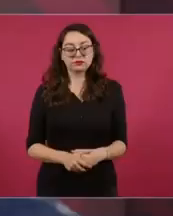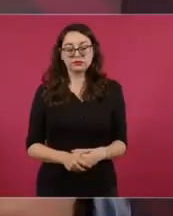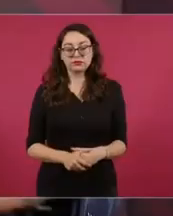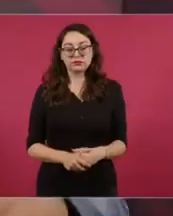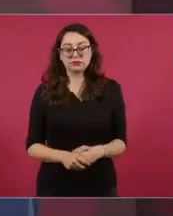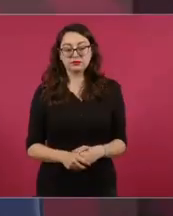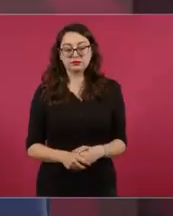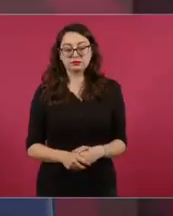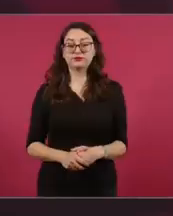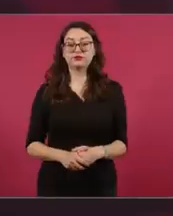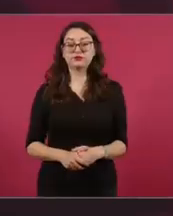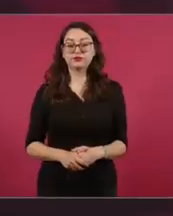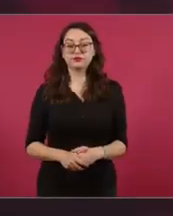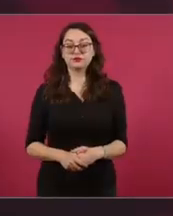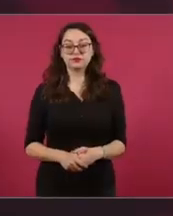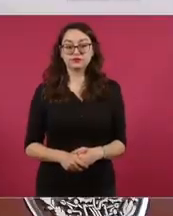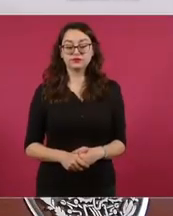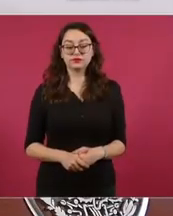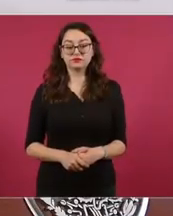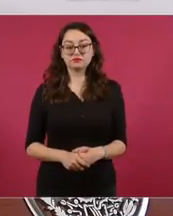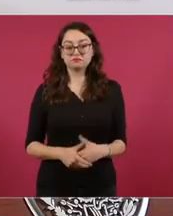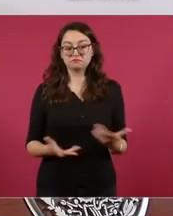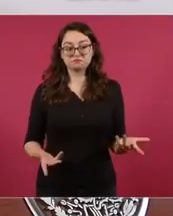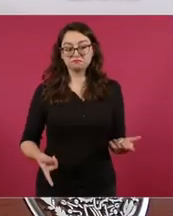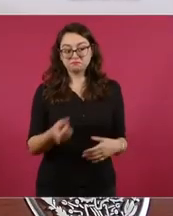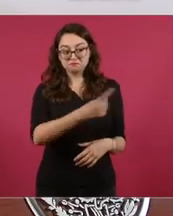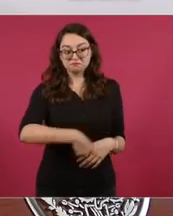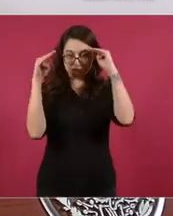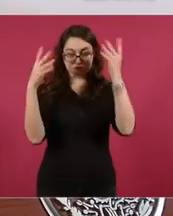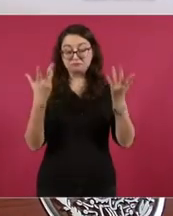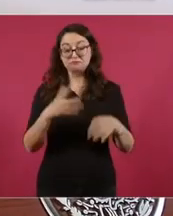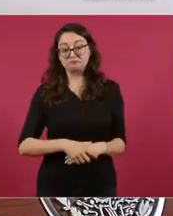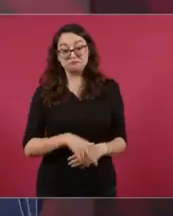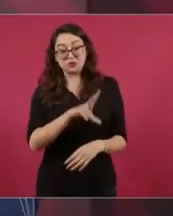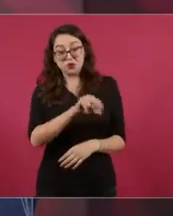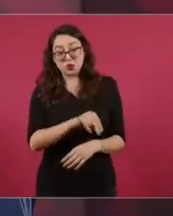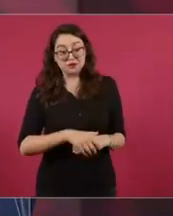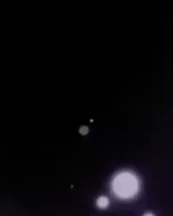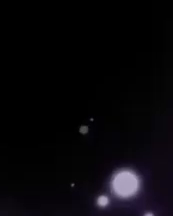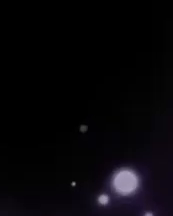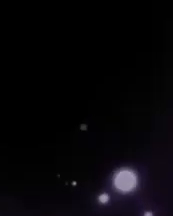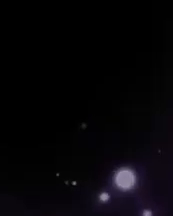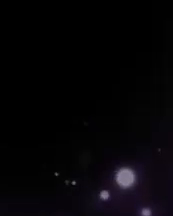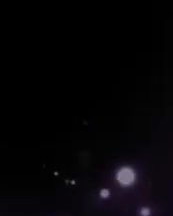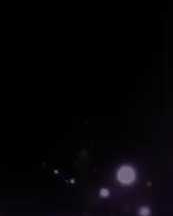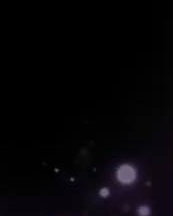avanzar, porque no han hecho una reflexión autocrítica. ¿Qué pasó realmente?